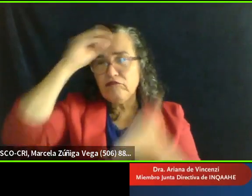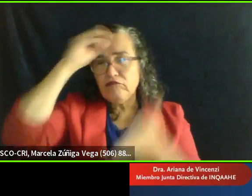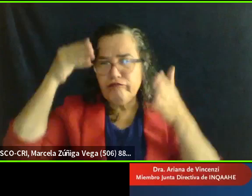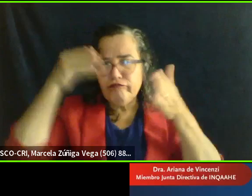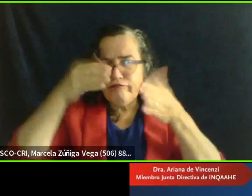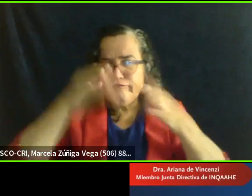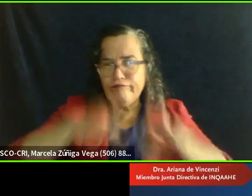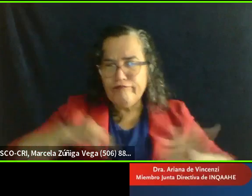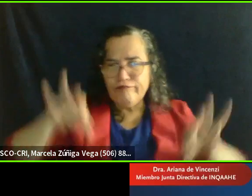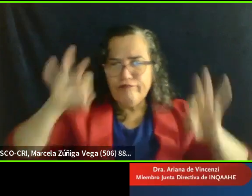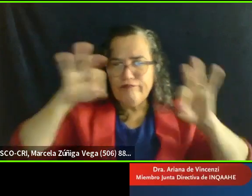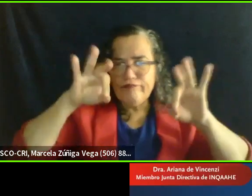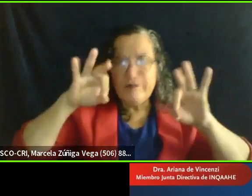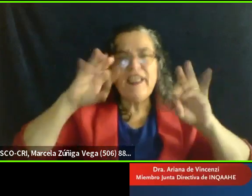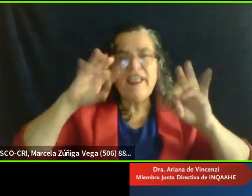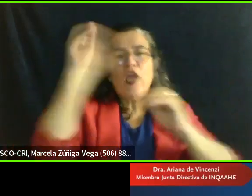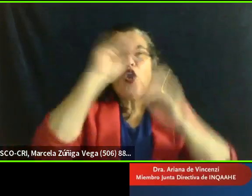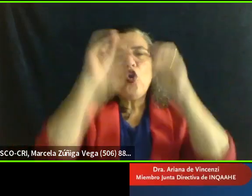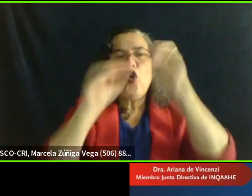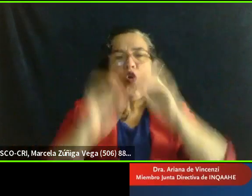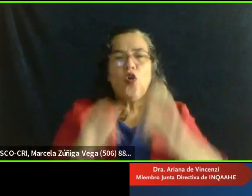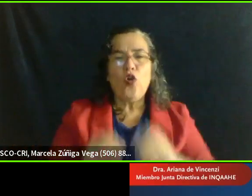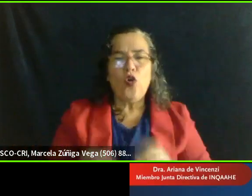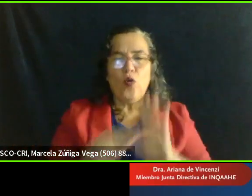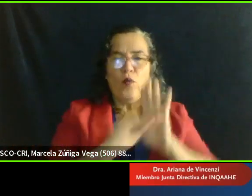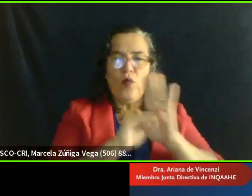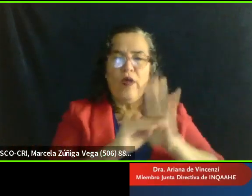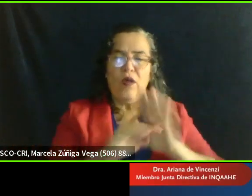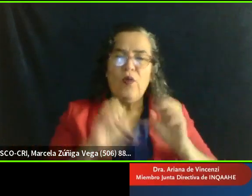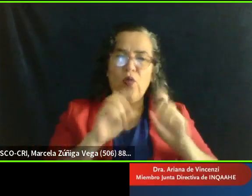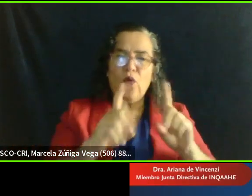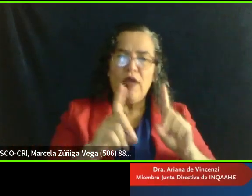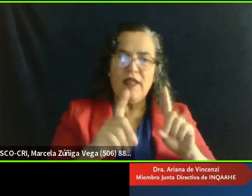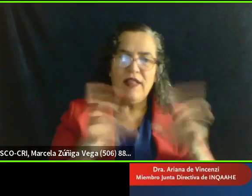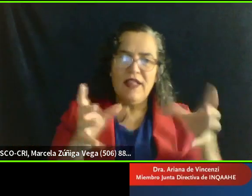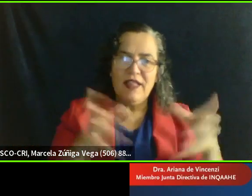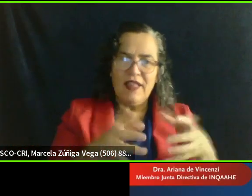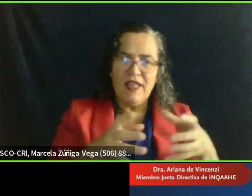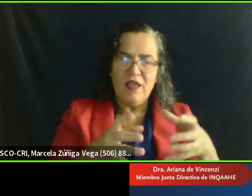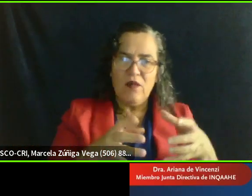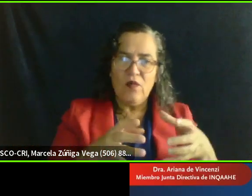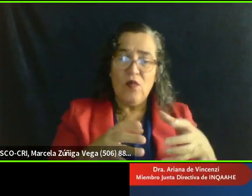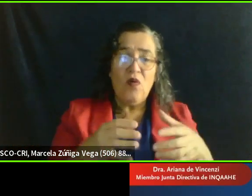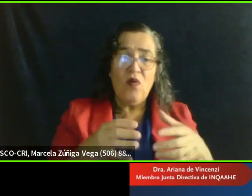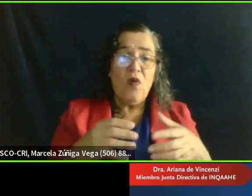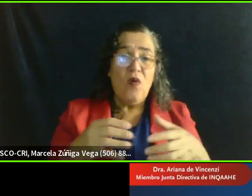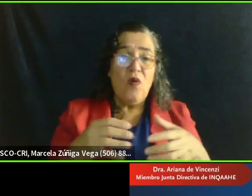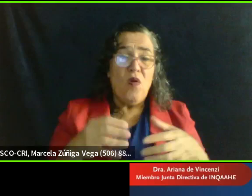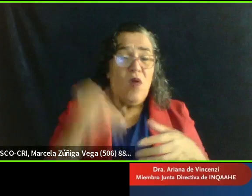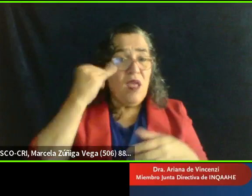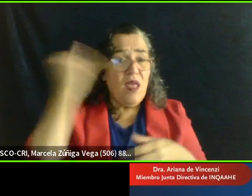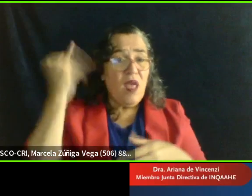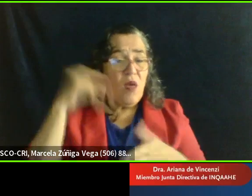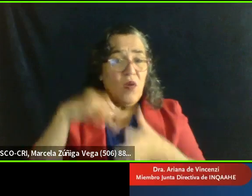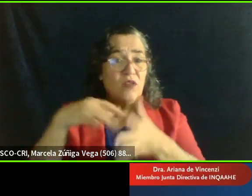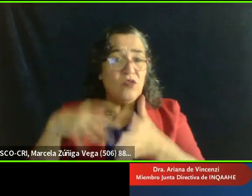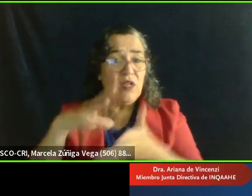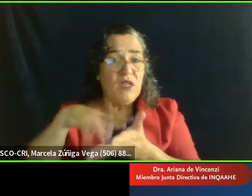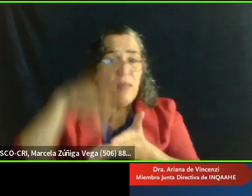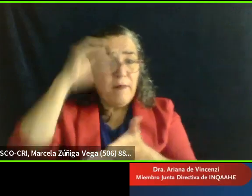la configuración de un modelo educativo. Tenemos que dejar atrás la idea de que un estudiante